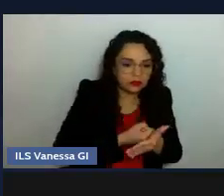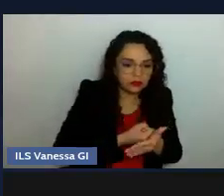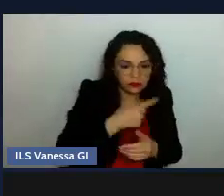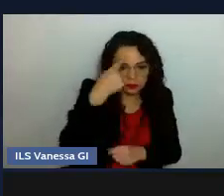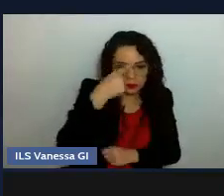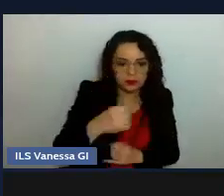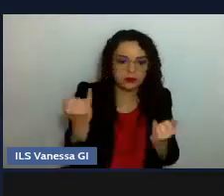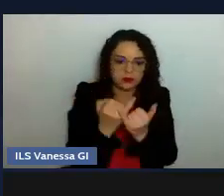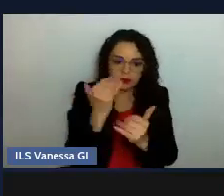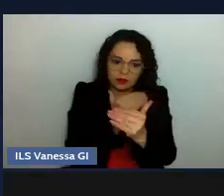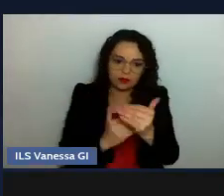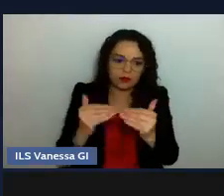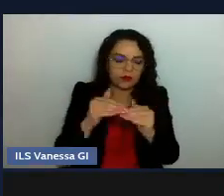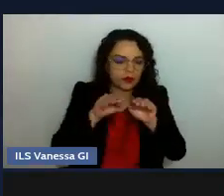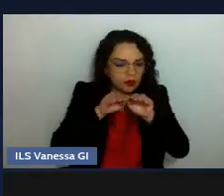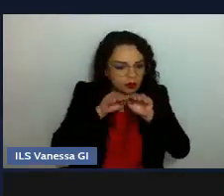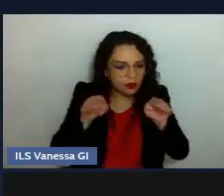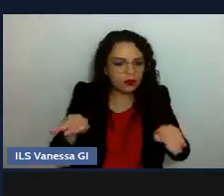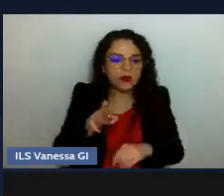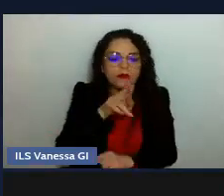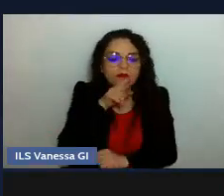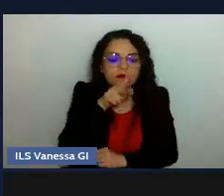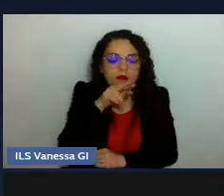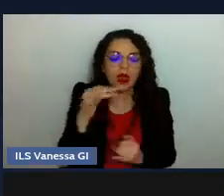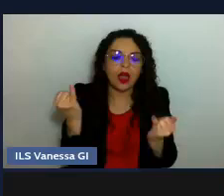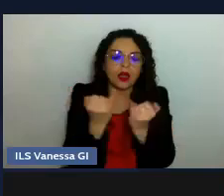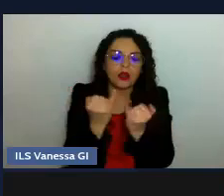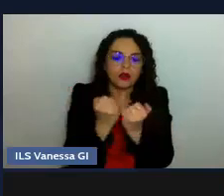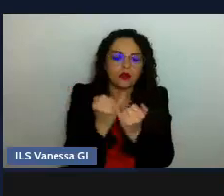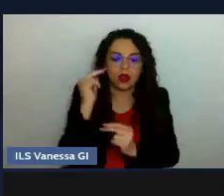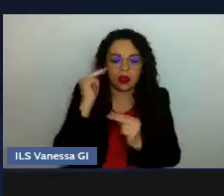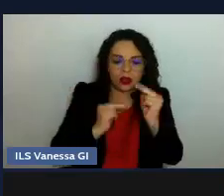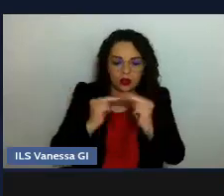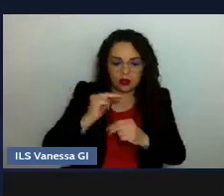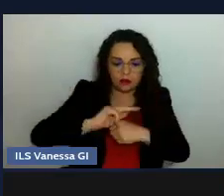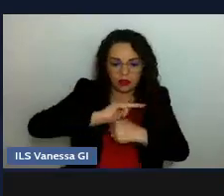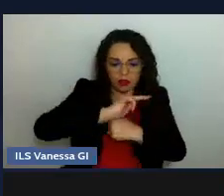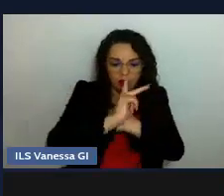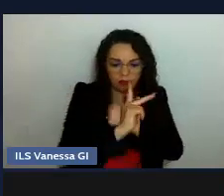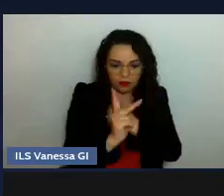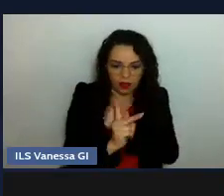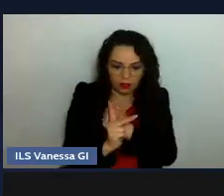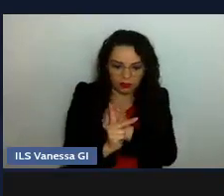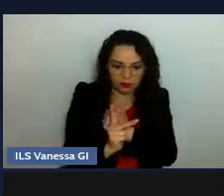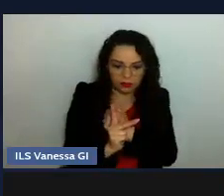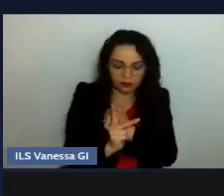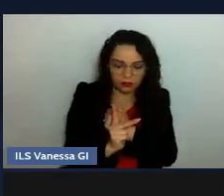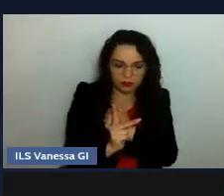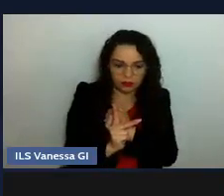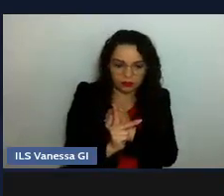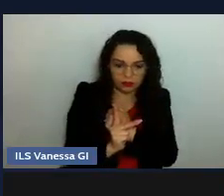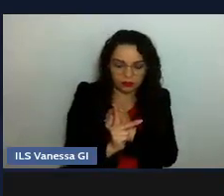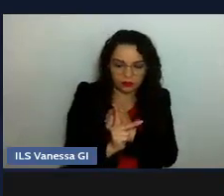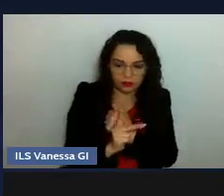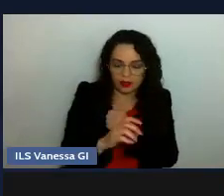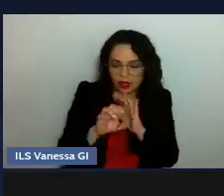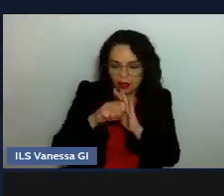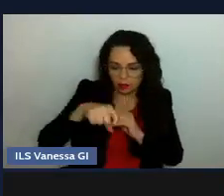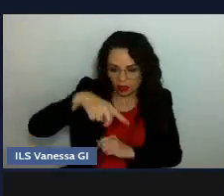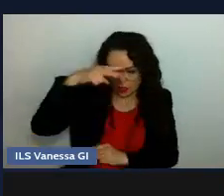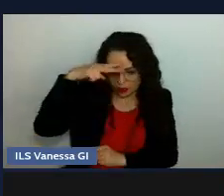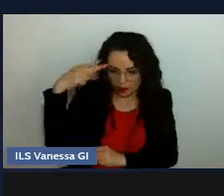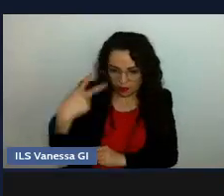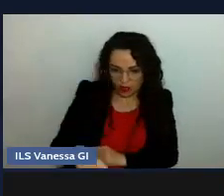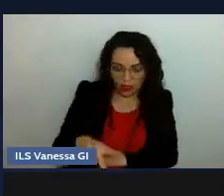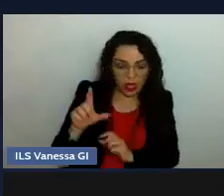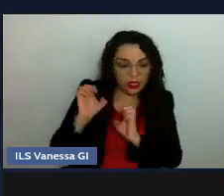equitativas. A nivel país, a nivel aquí con nosotros, existe un grupo en Chiapas